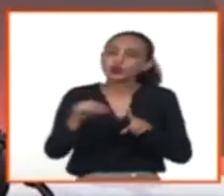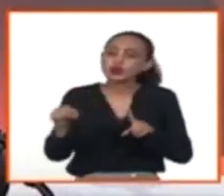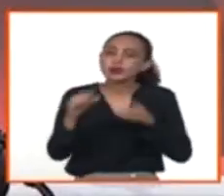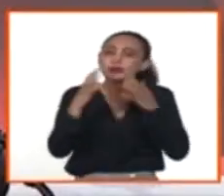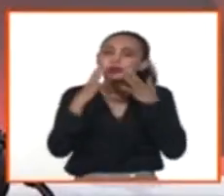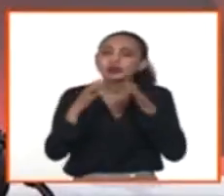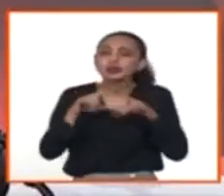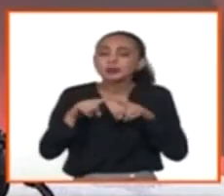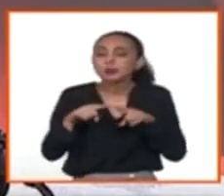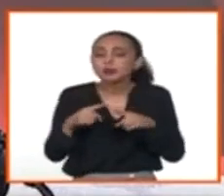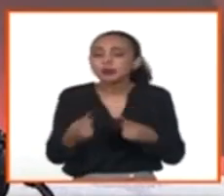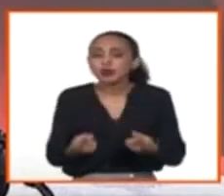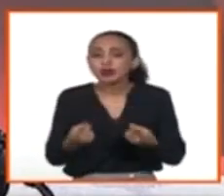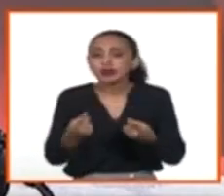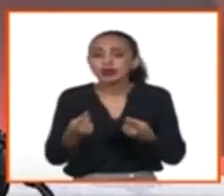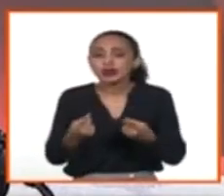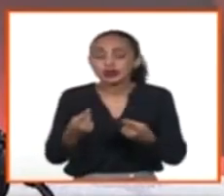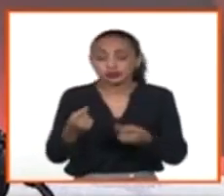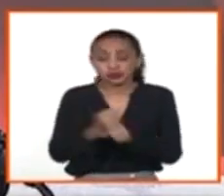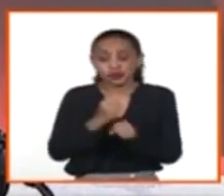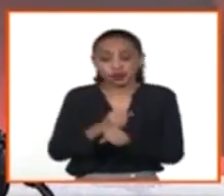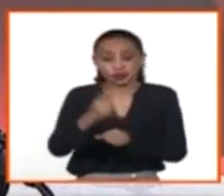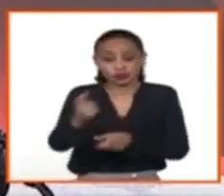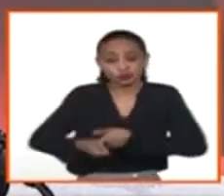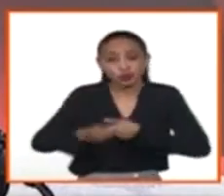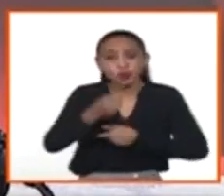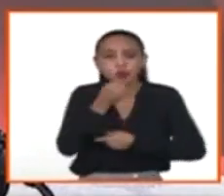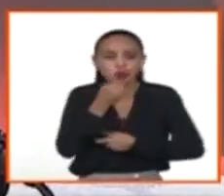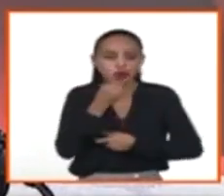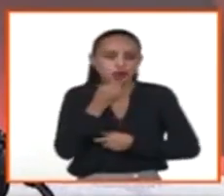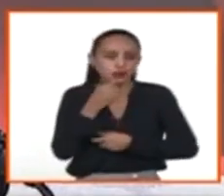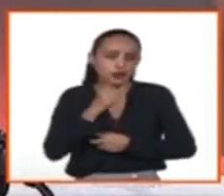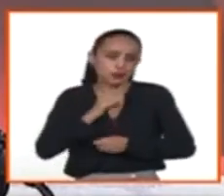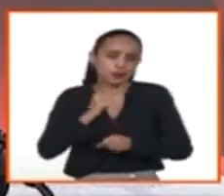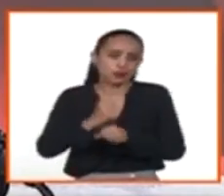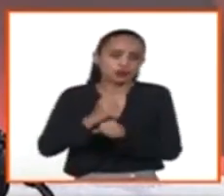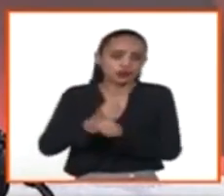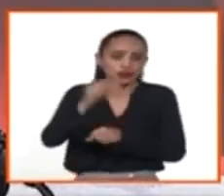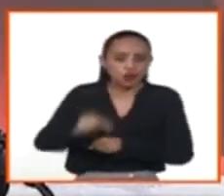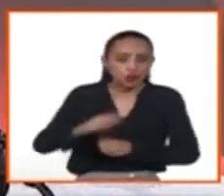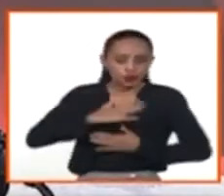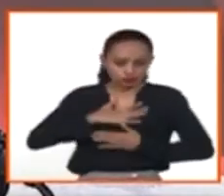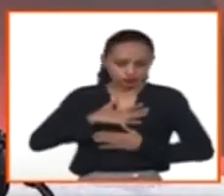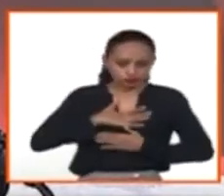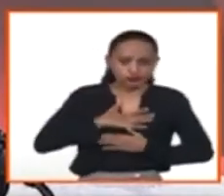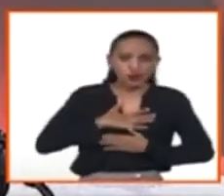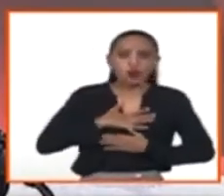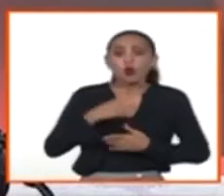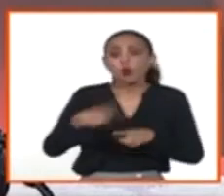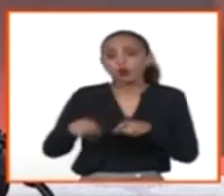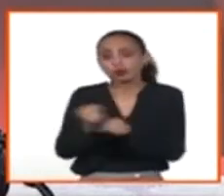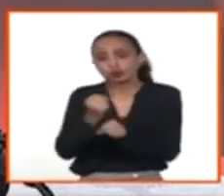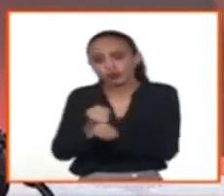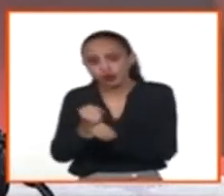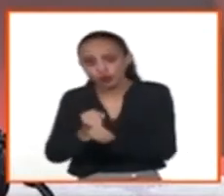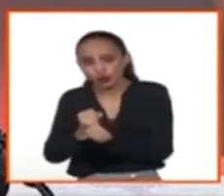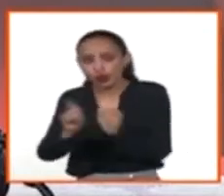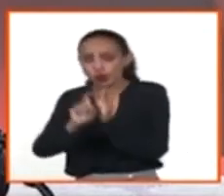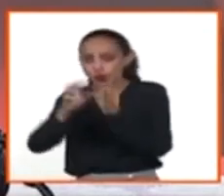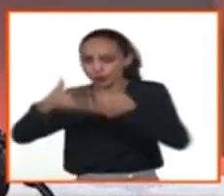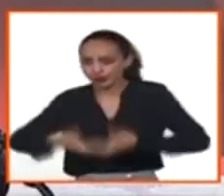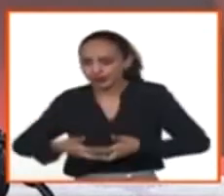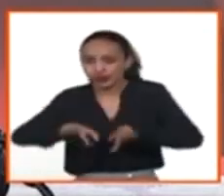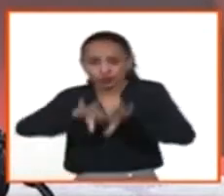los productores agropecuarios, o sea, ya sean productores individuales, cooperativistas, o sea, todo el que participa en la producción, tiene un rol muy importante,